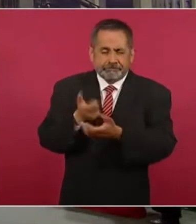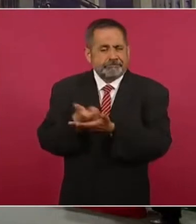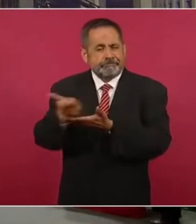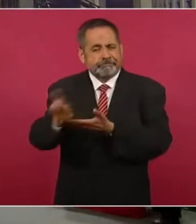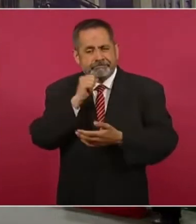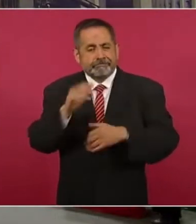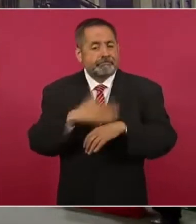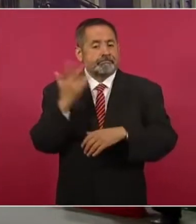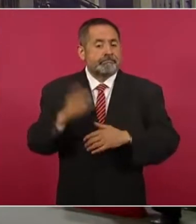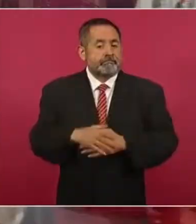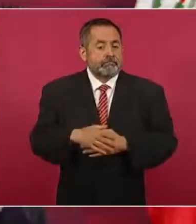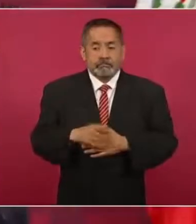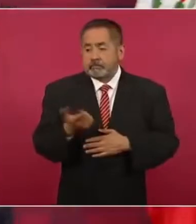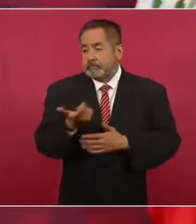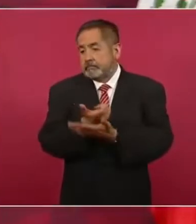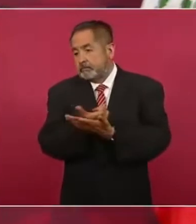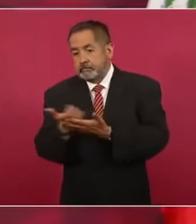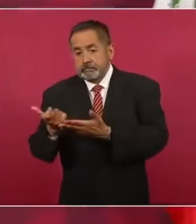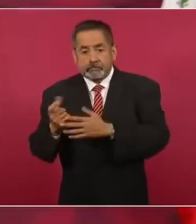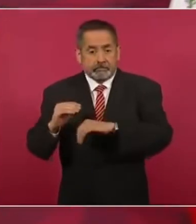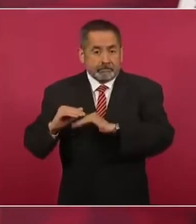Porque decían, si aumenta el salario,